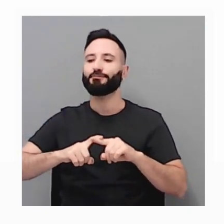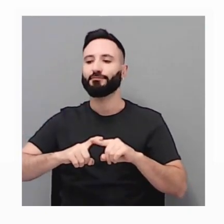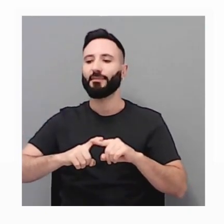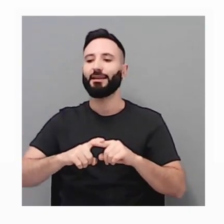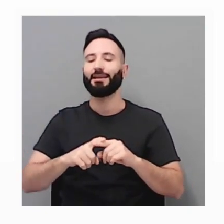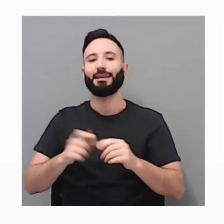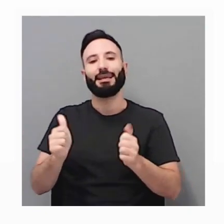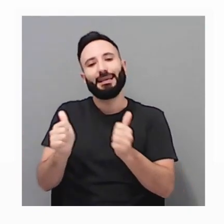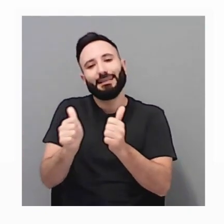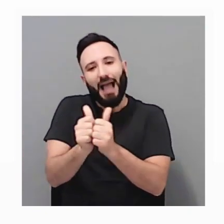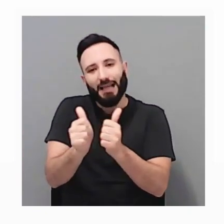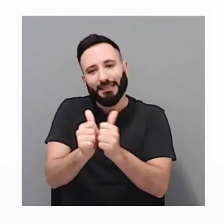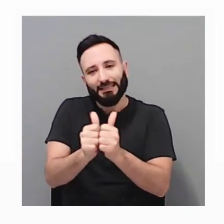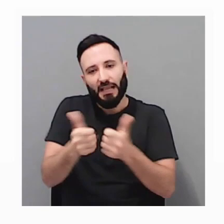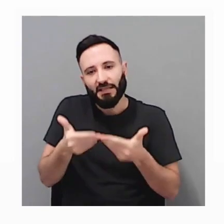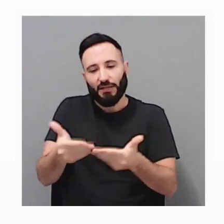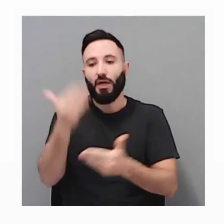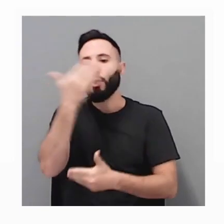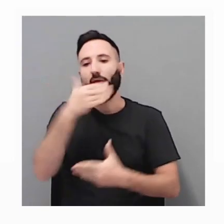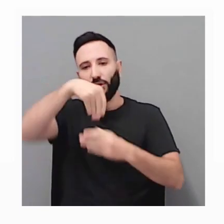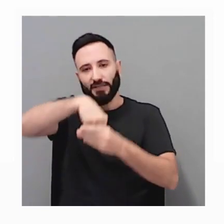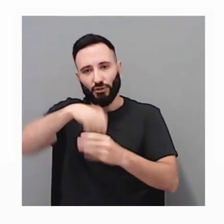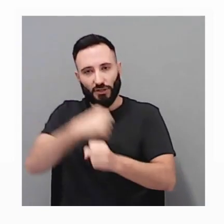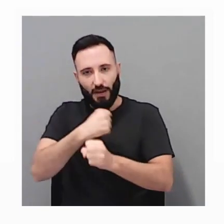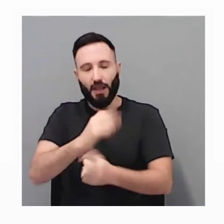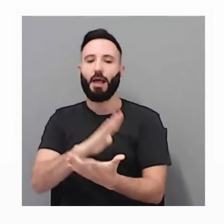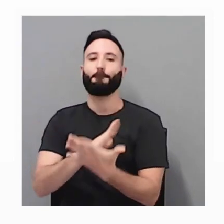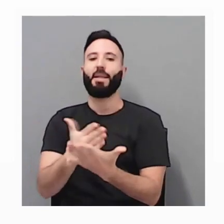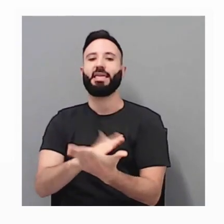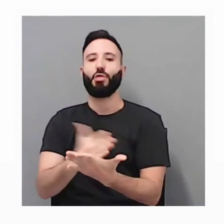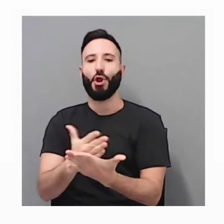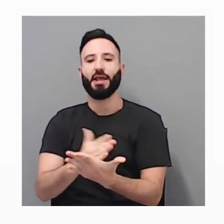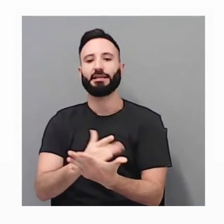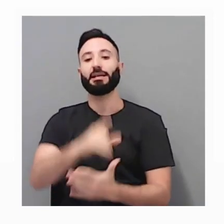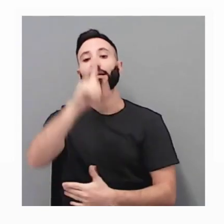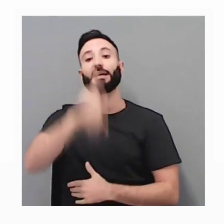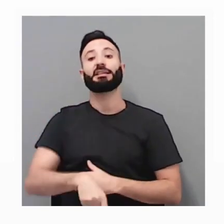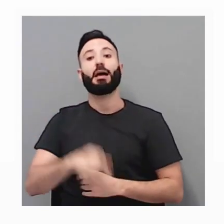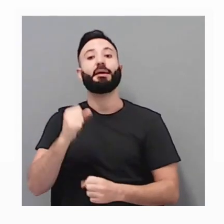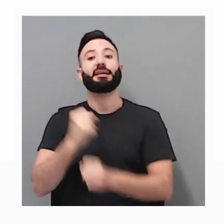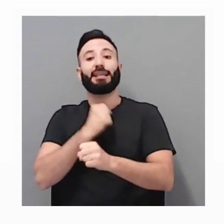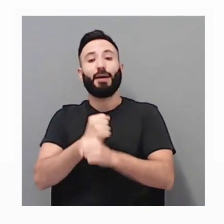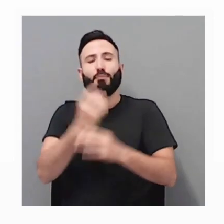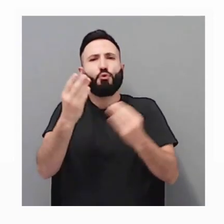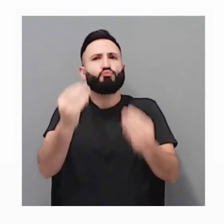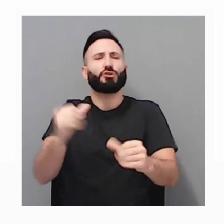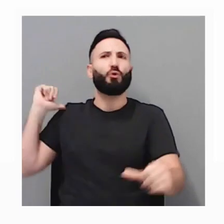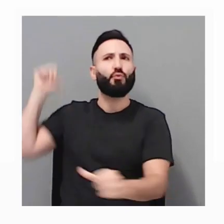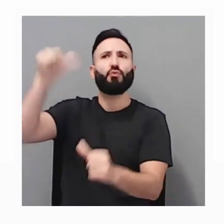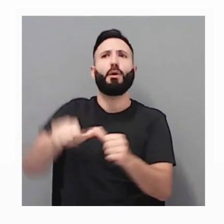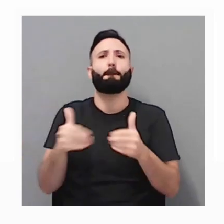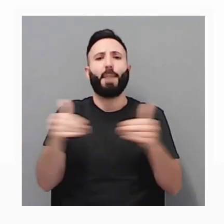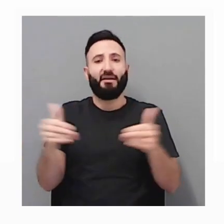asistentes que trabajan en las escuelas, mediadores, pero trabajamos muchísimo y desde el inicio